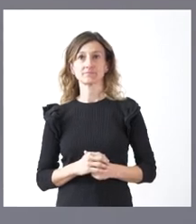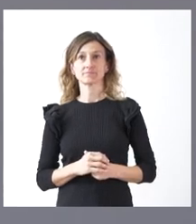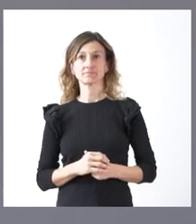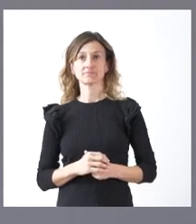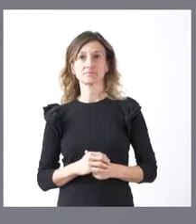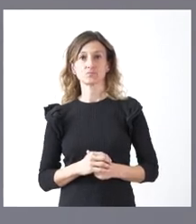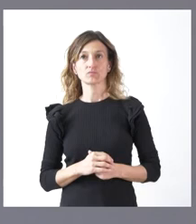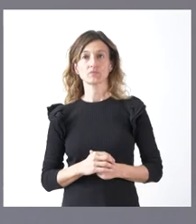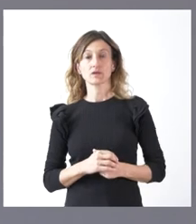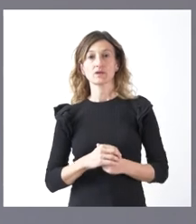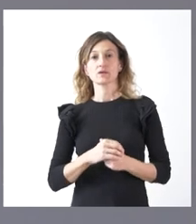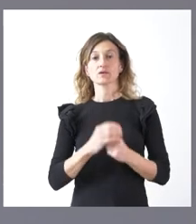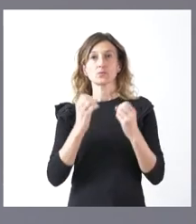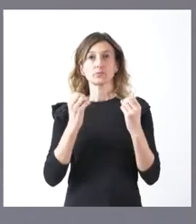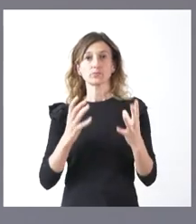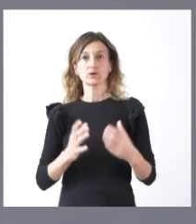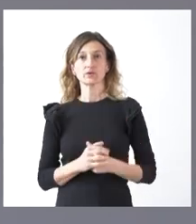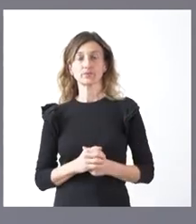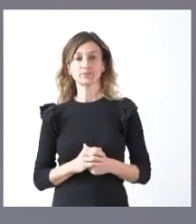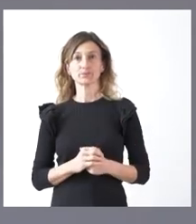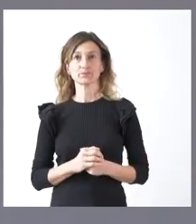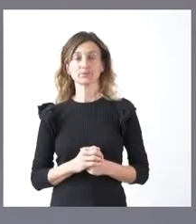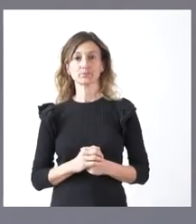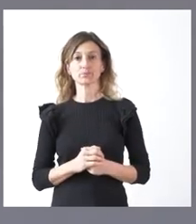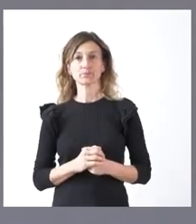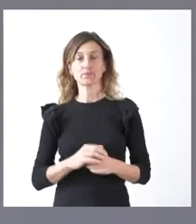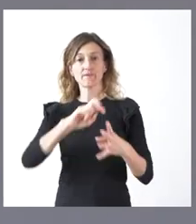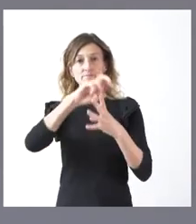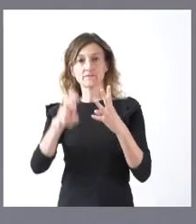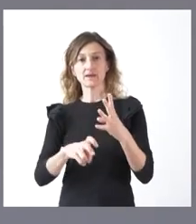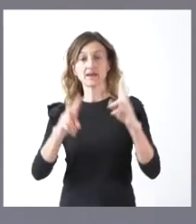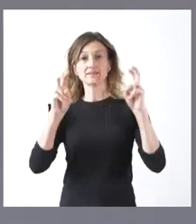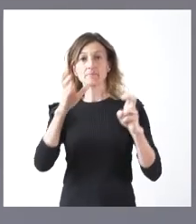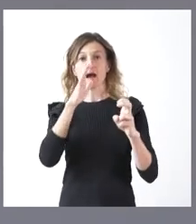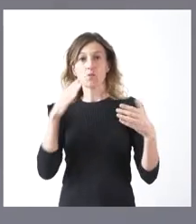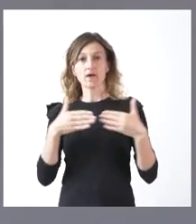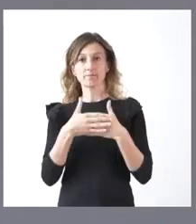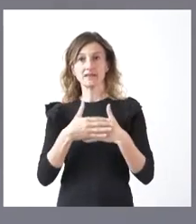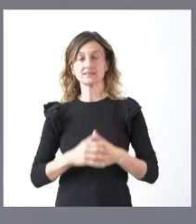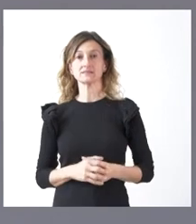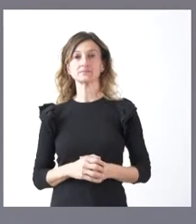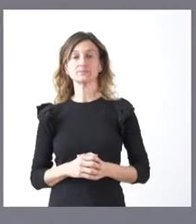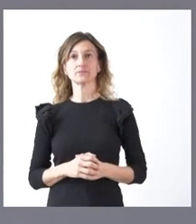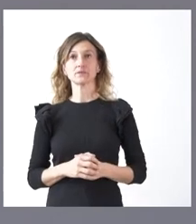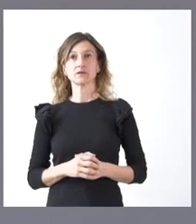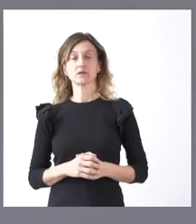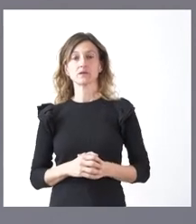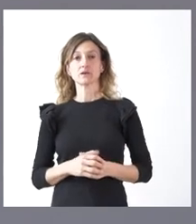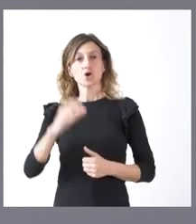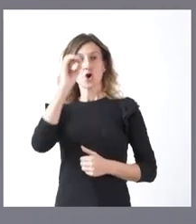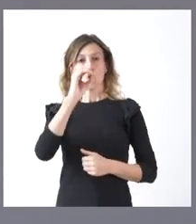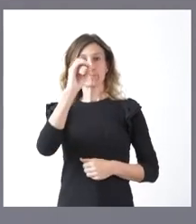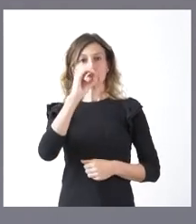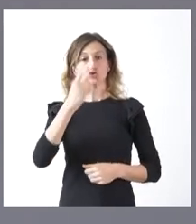bueno varias cosas el tema de de embalses nuestra opinión nosotros estamos al lado